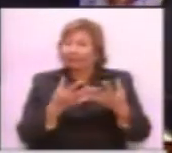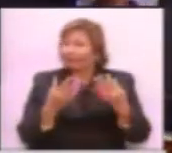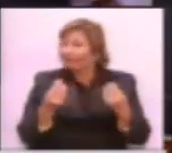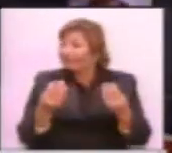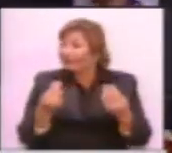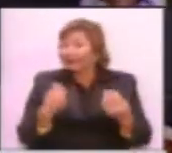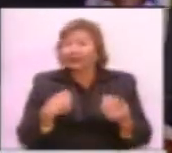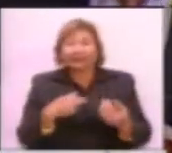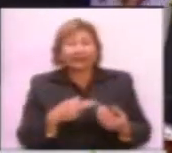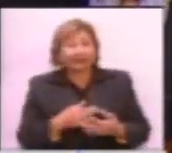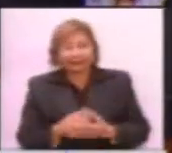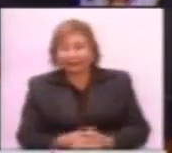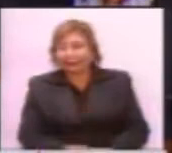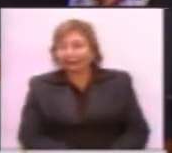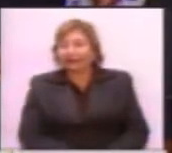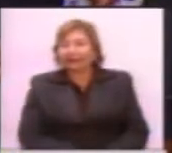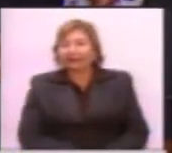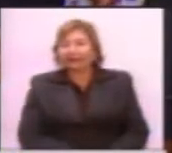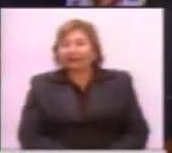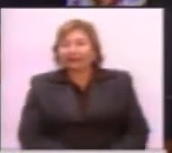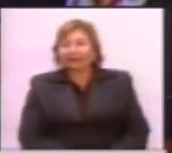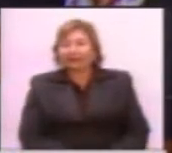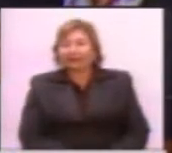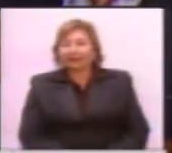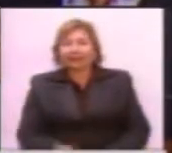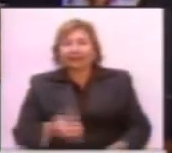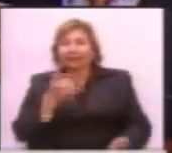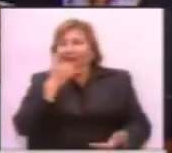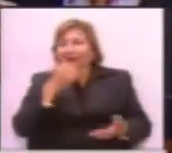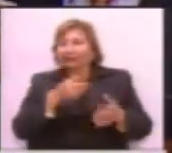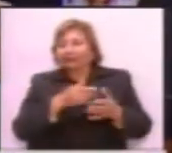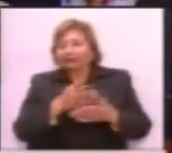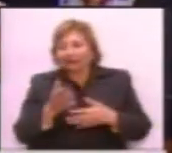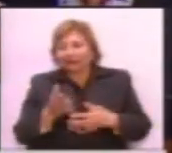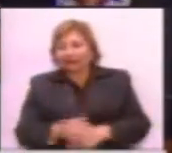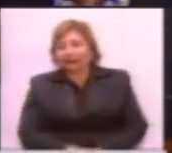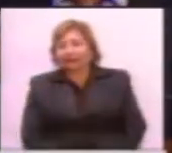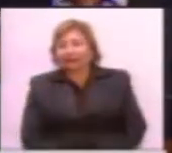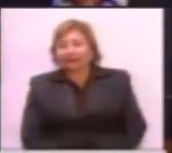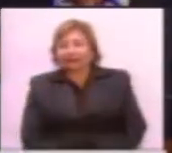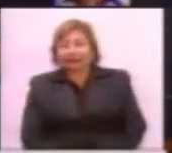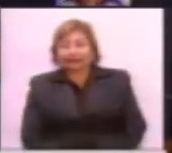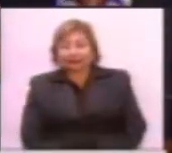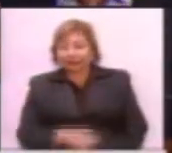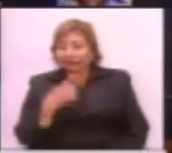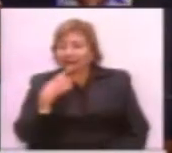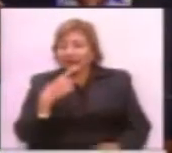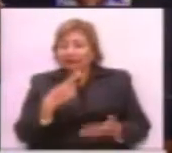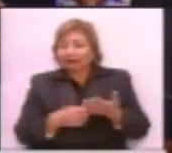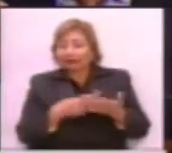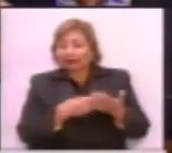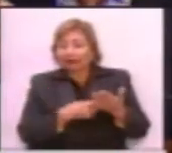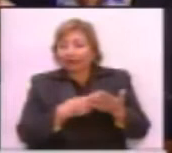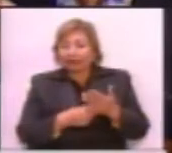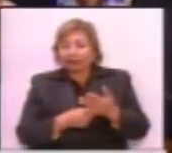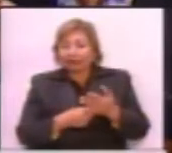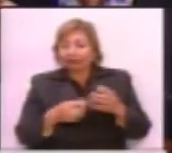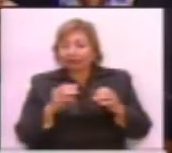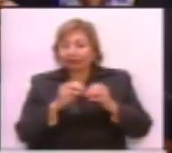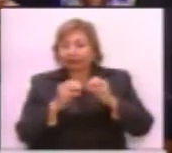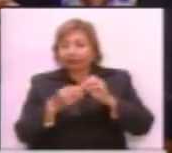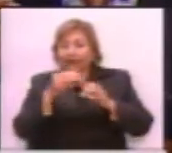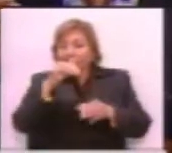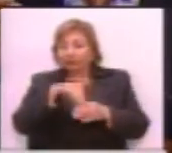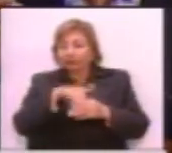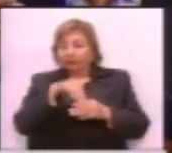nosotros sabemos qué ocasionaron. Estamos discutiendo, señor presidente, una reforma